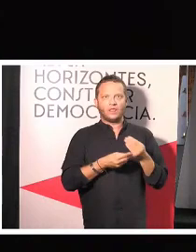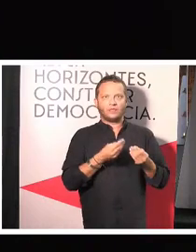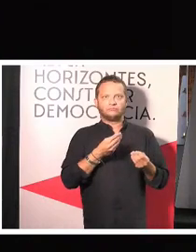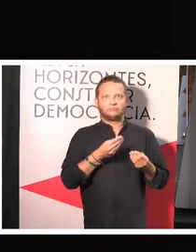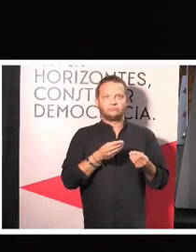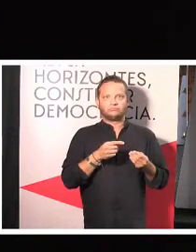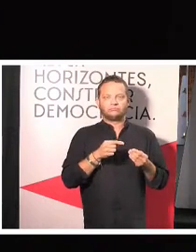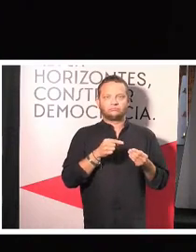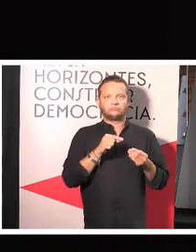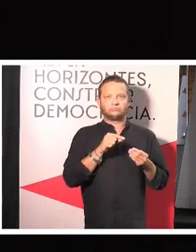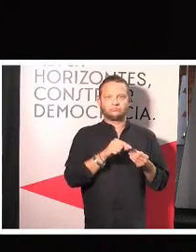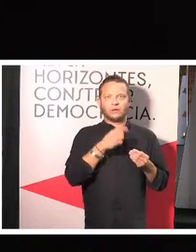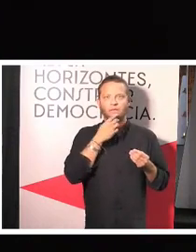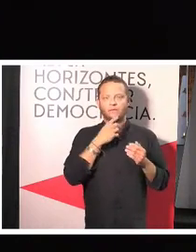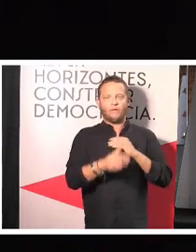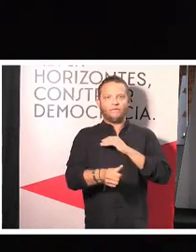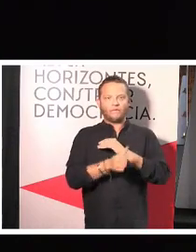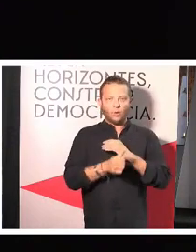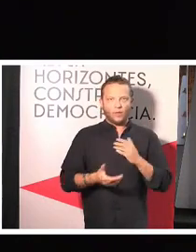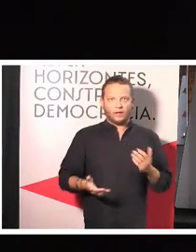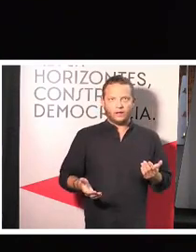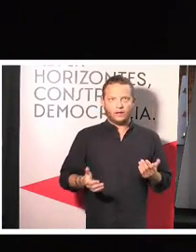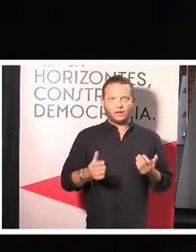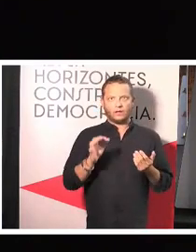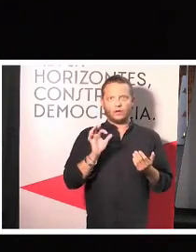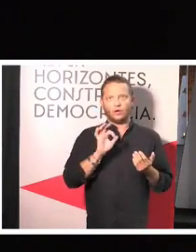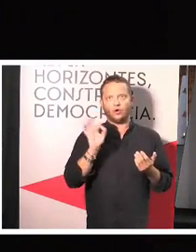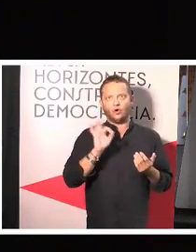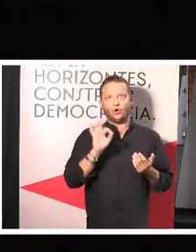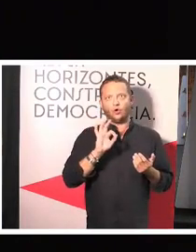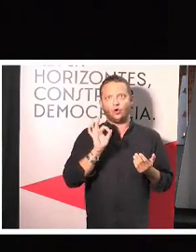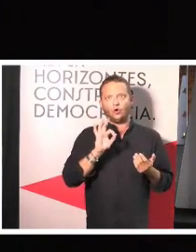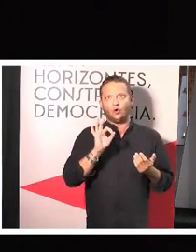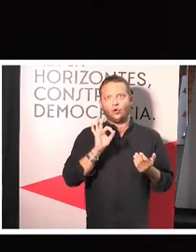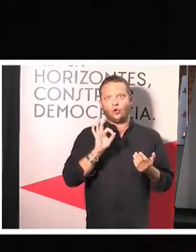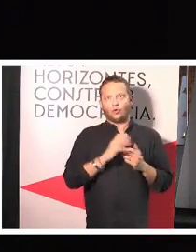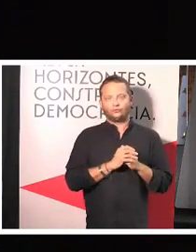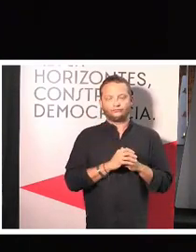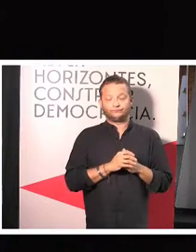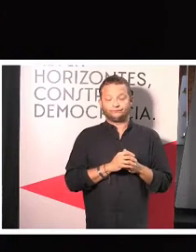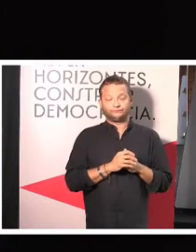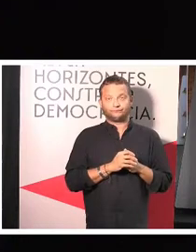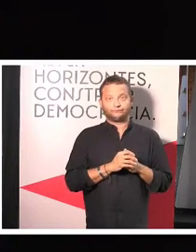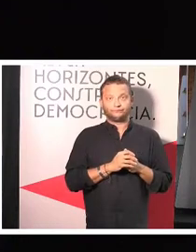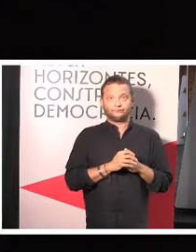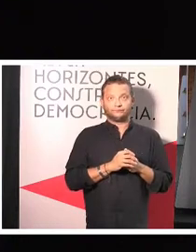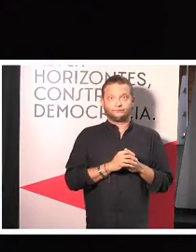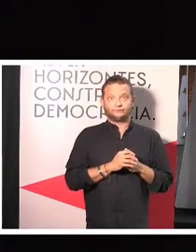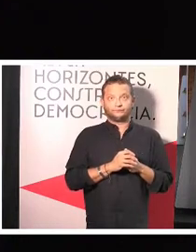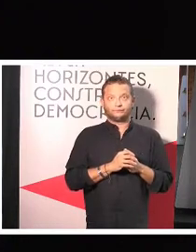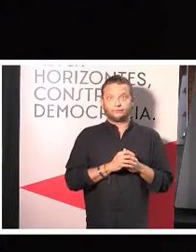sumidero de lo defraudado o de lo, en fin, más o menos escamoteado. Por lo tanto,